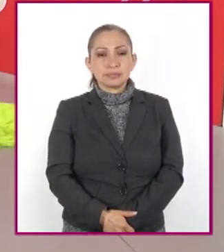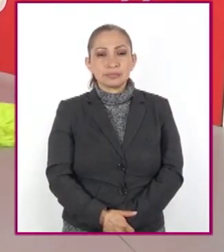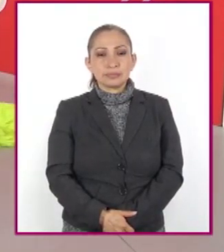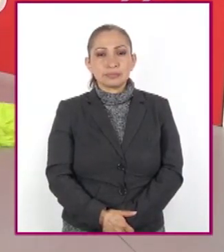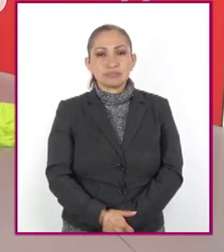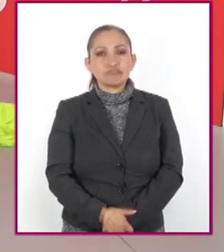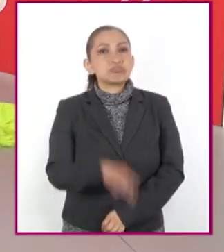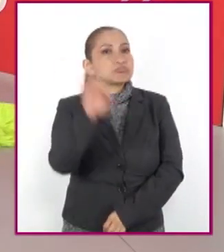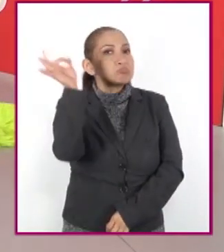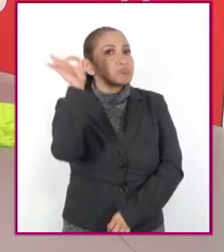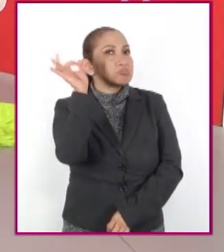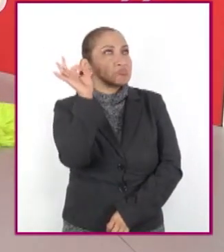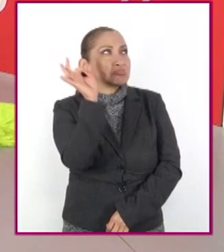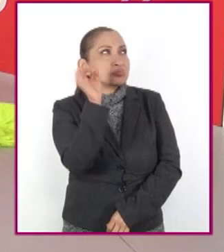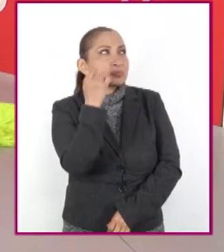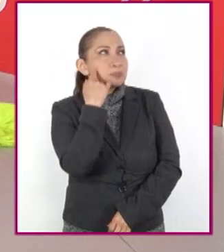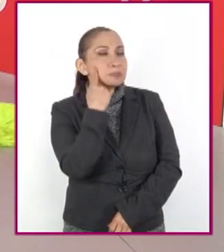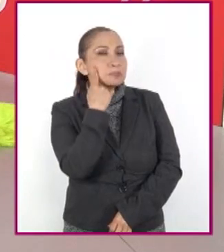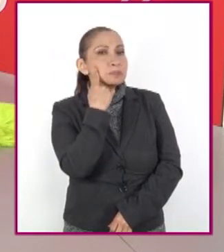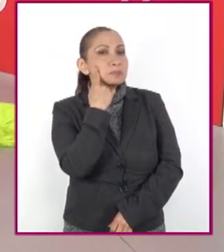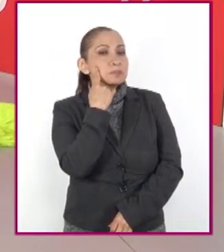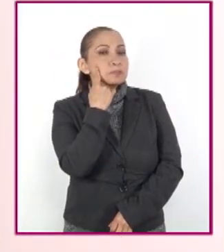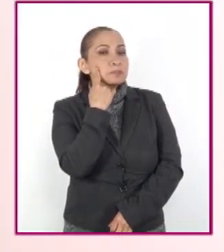¿Qué tal si...